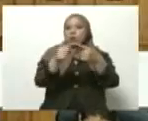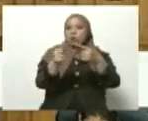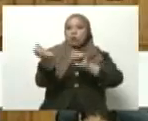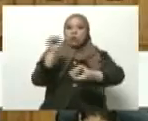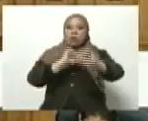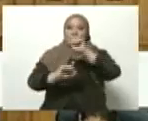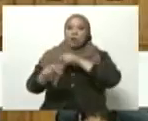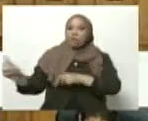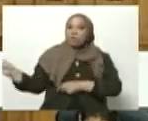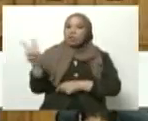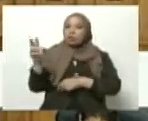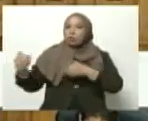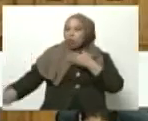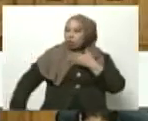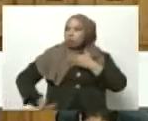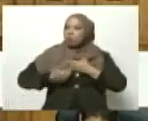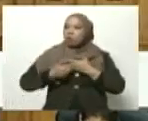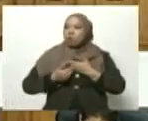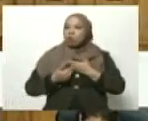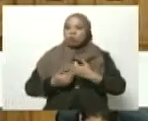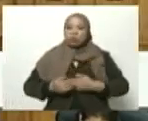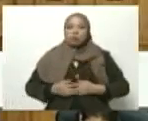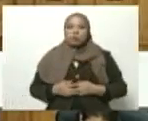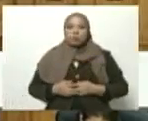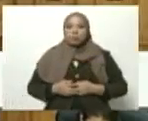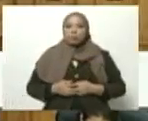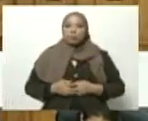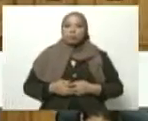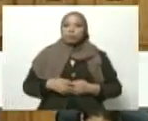a Venezuela. Esta gente,